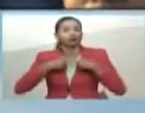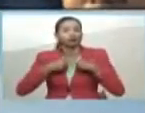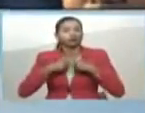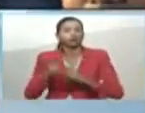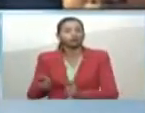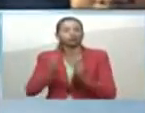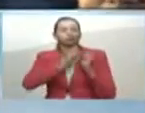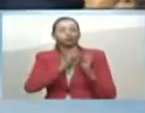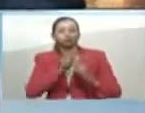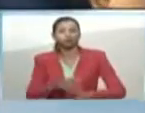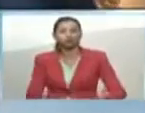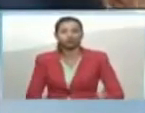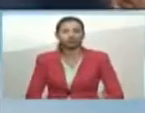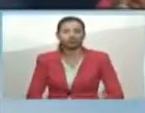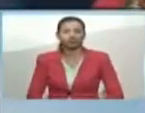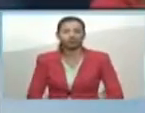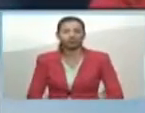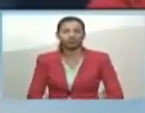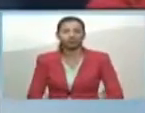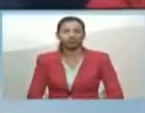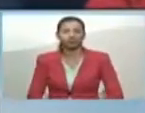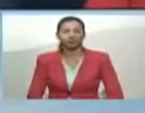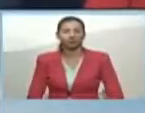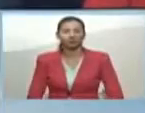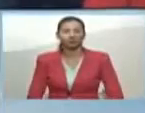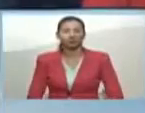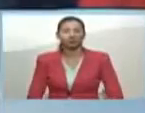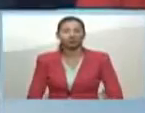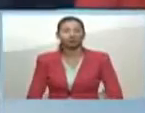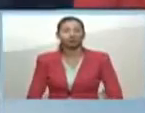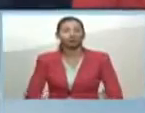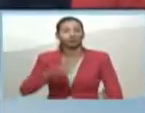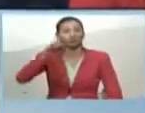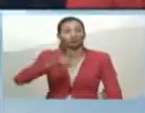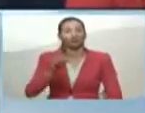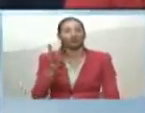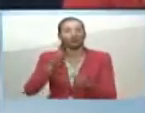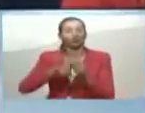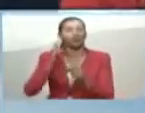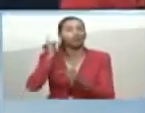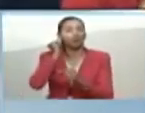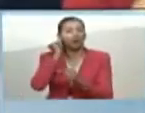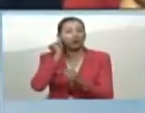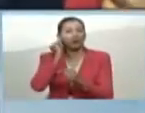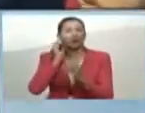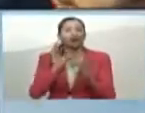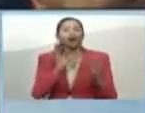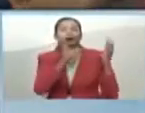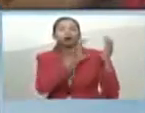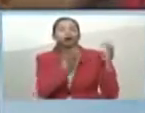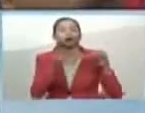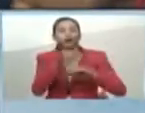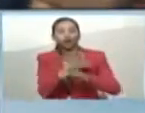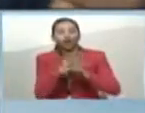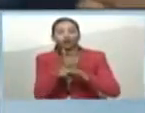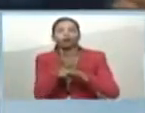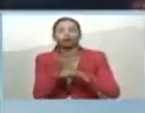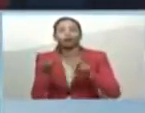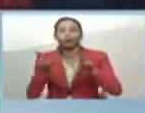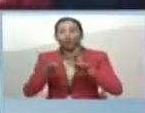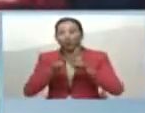Que se hace indispensable incluir a las mujeres en cargos de gobiernos, como lo